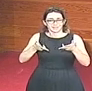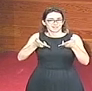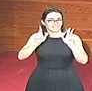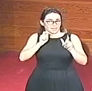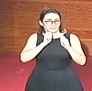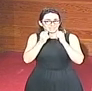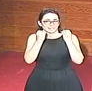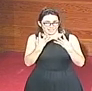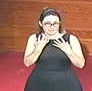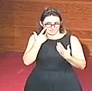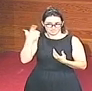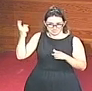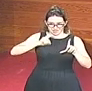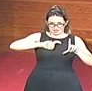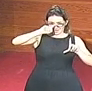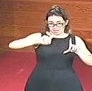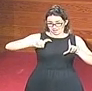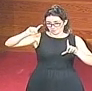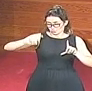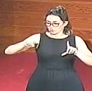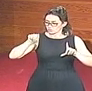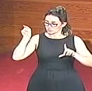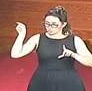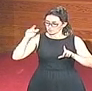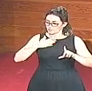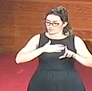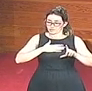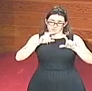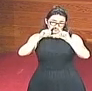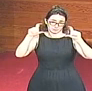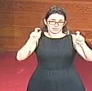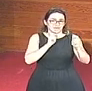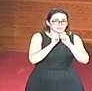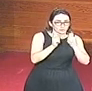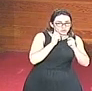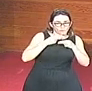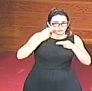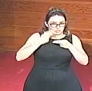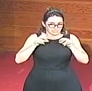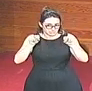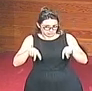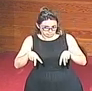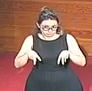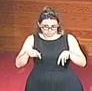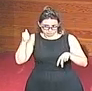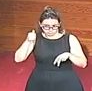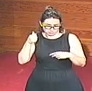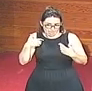gráfico, es de Reporteros Sin Fronteras y es lo más actual que tenemos. Si